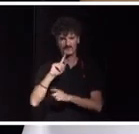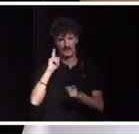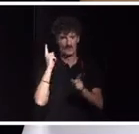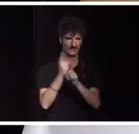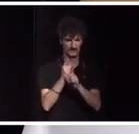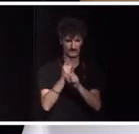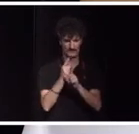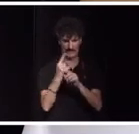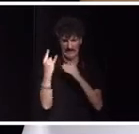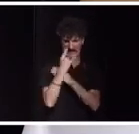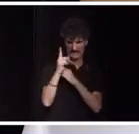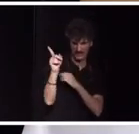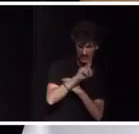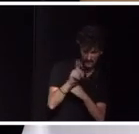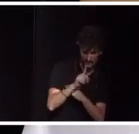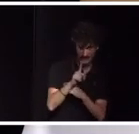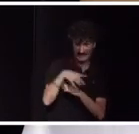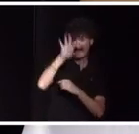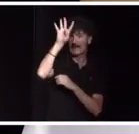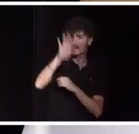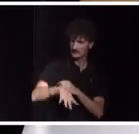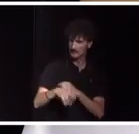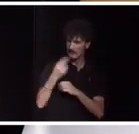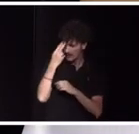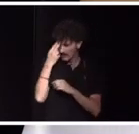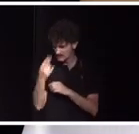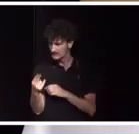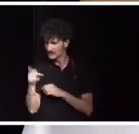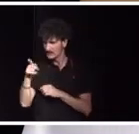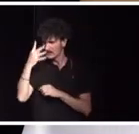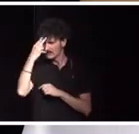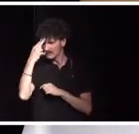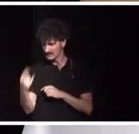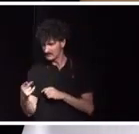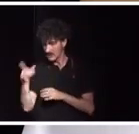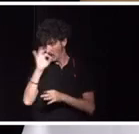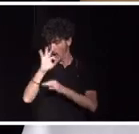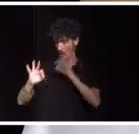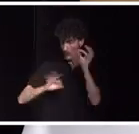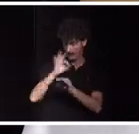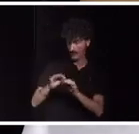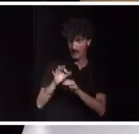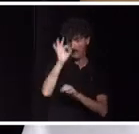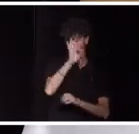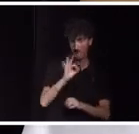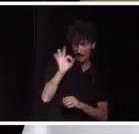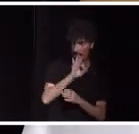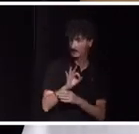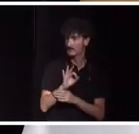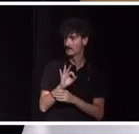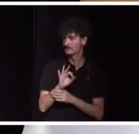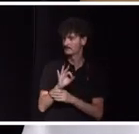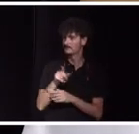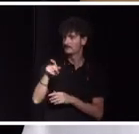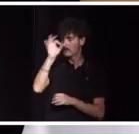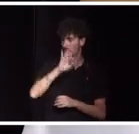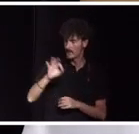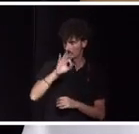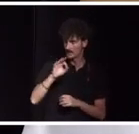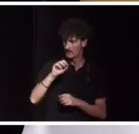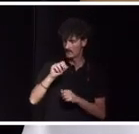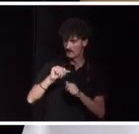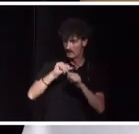cabida el desengaño. En Cataluña se debe respetar la soberanía organizativa de Podem y, en definitiva, la forma de